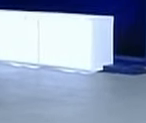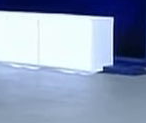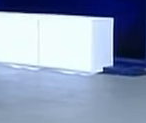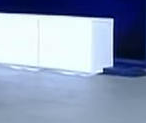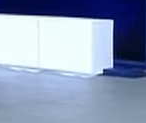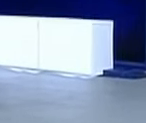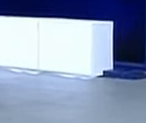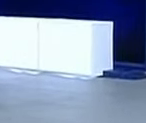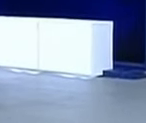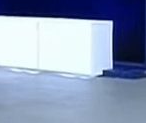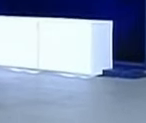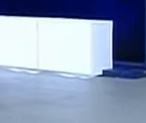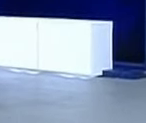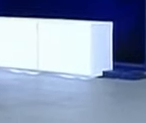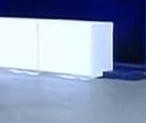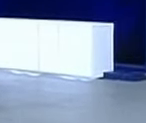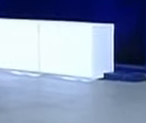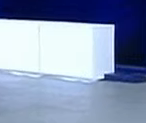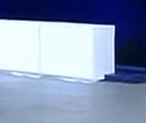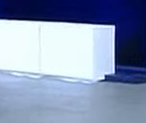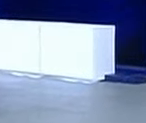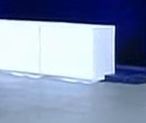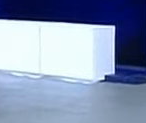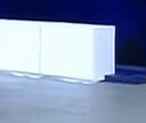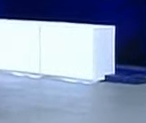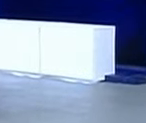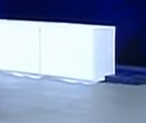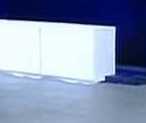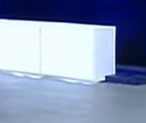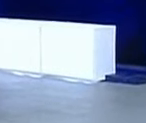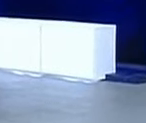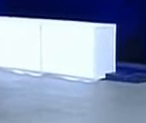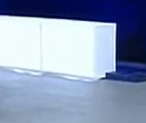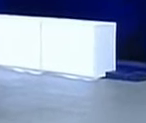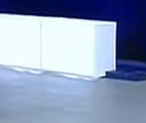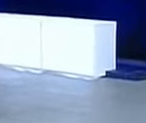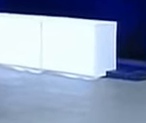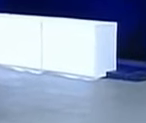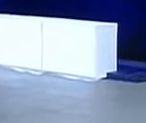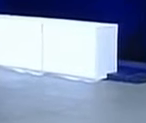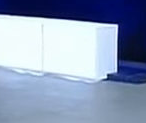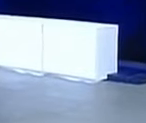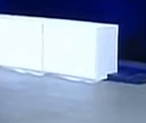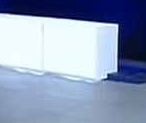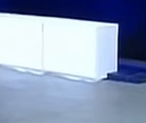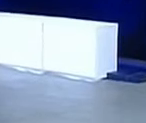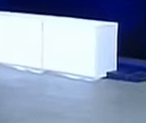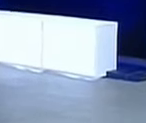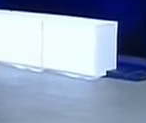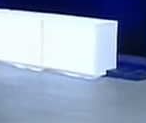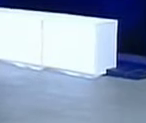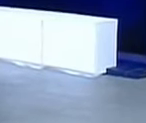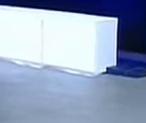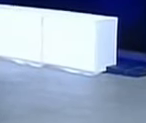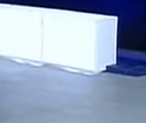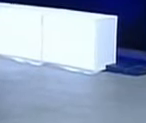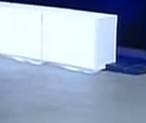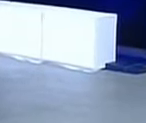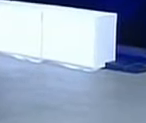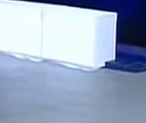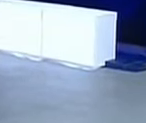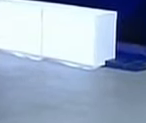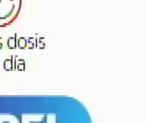Muchas noticias para este día, Graciela. Buenas noches. Buenas noches, Roxana. Pendientes también de nuestra transmisión en Facebook Live. Nos encuentra como